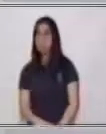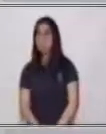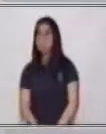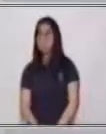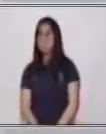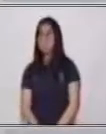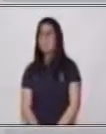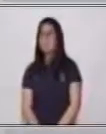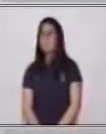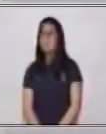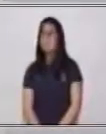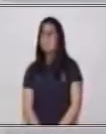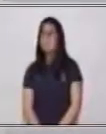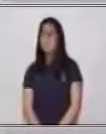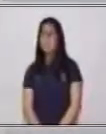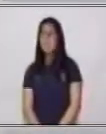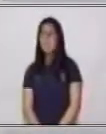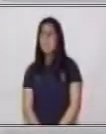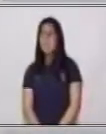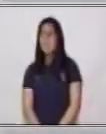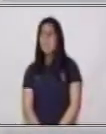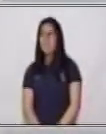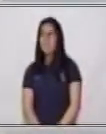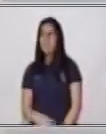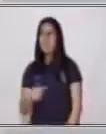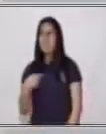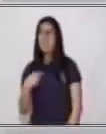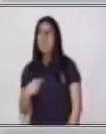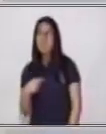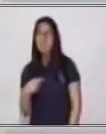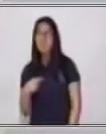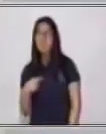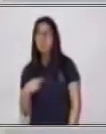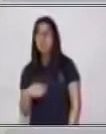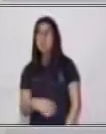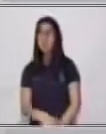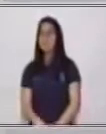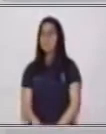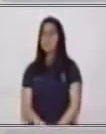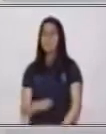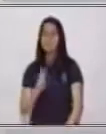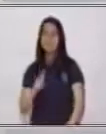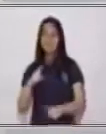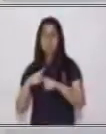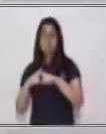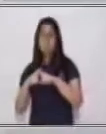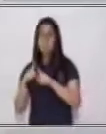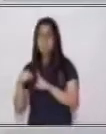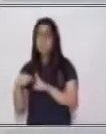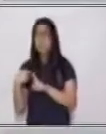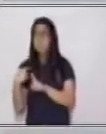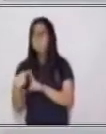positivo pasa a negativo, igual a 0. Observemos rápidamente.